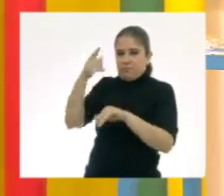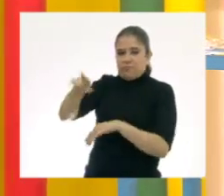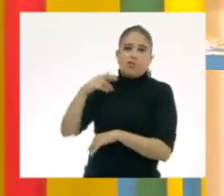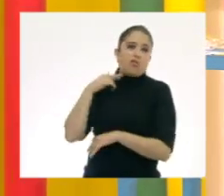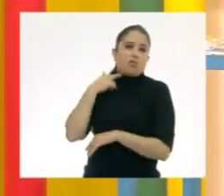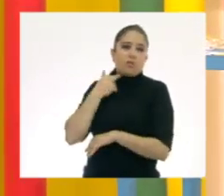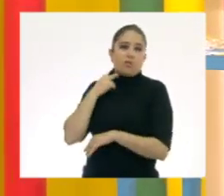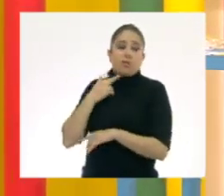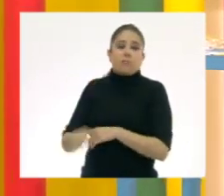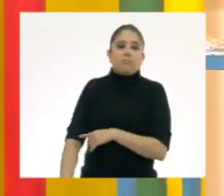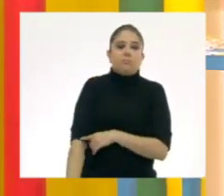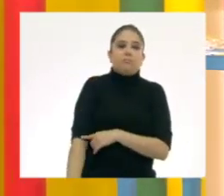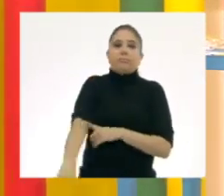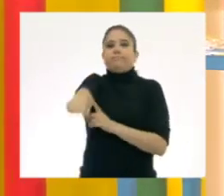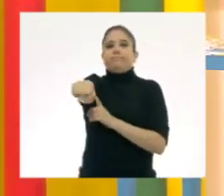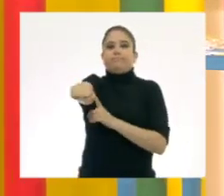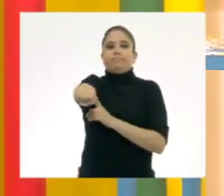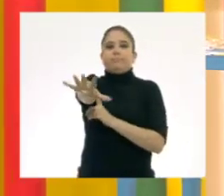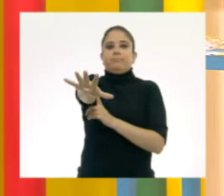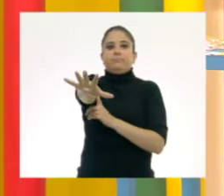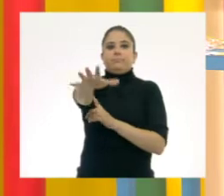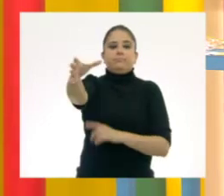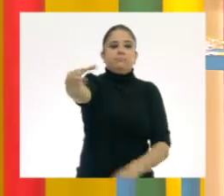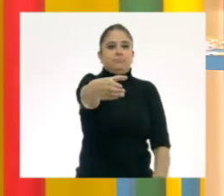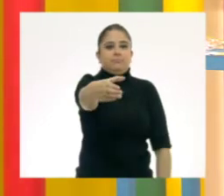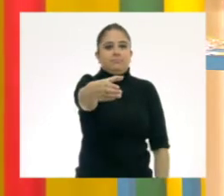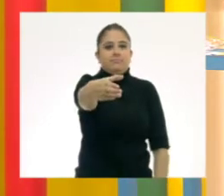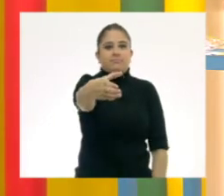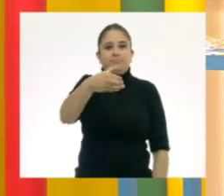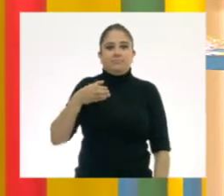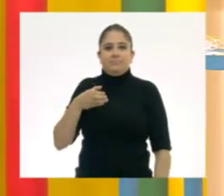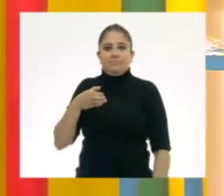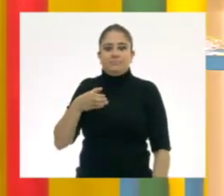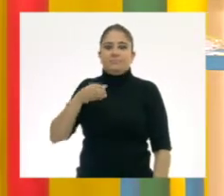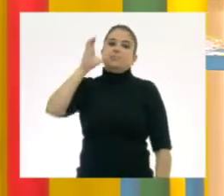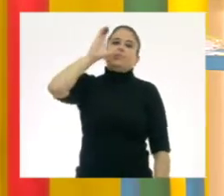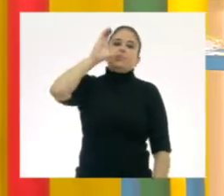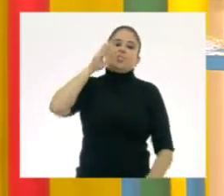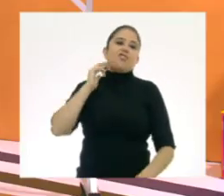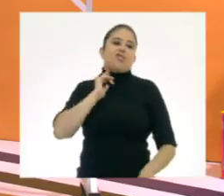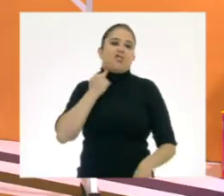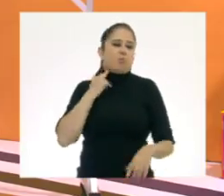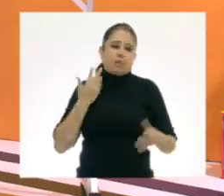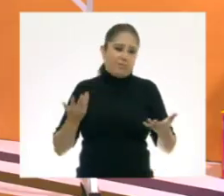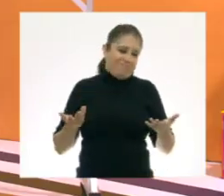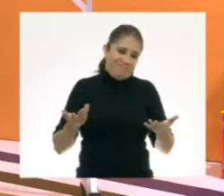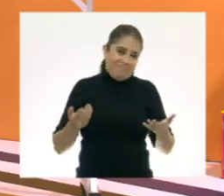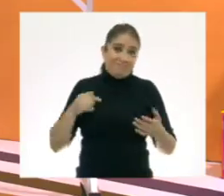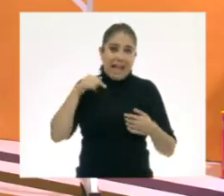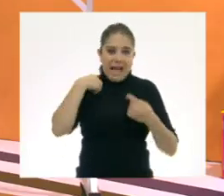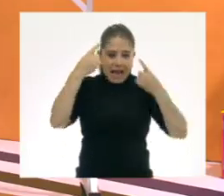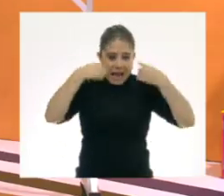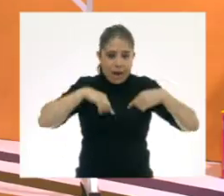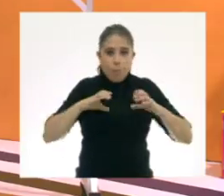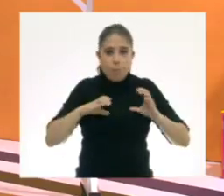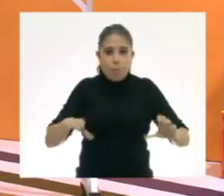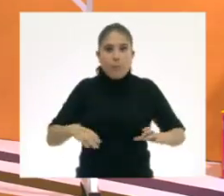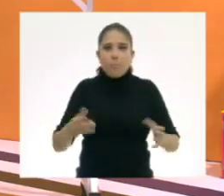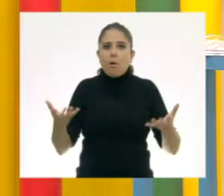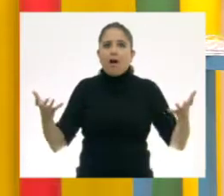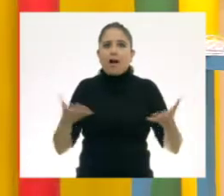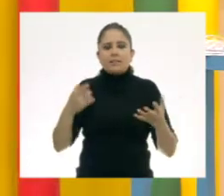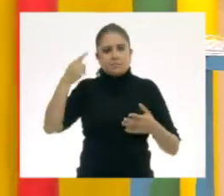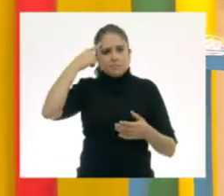dices, alza la mano, abre, toma el vaso, jálalo y te tomas el agua, ¿no? Aquí, inconscientemente, nada